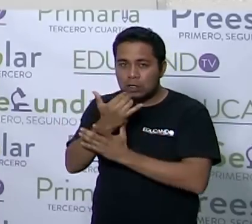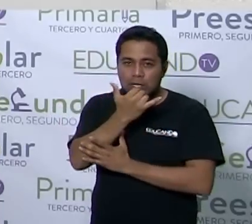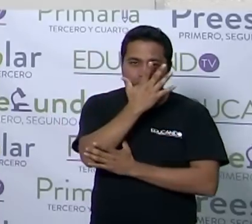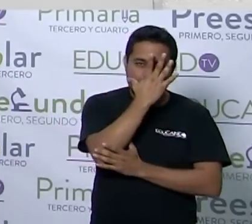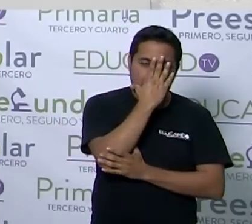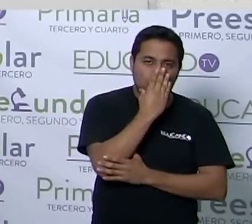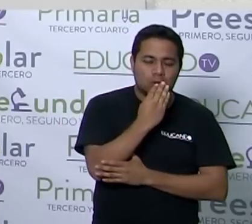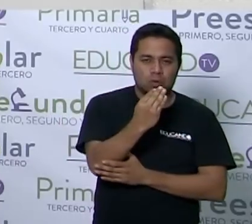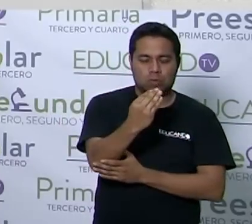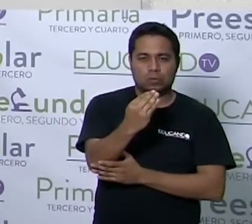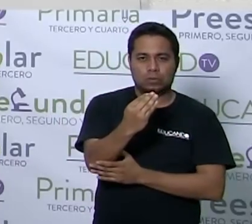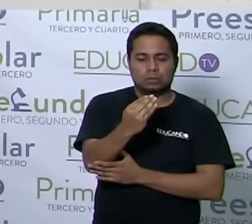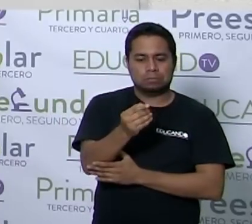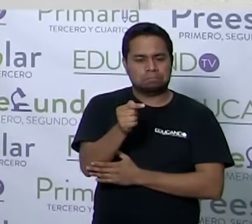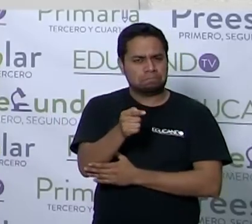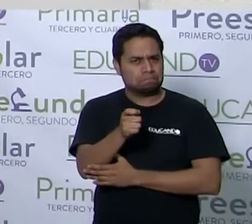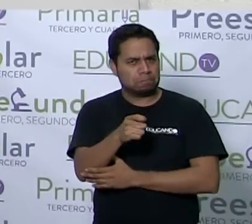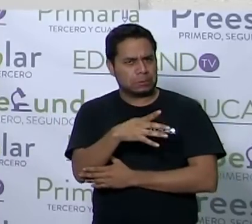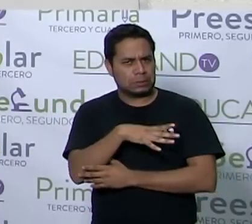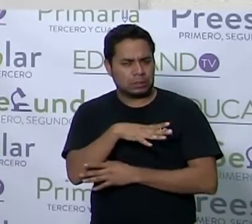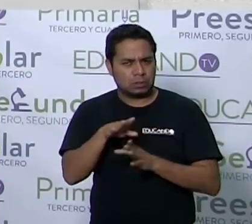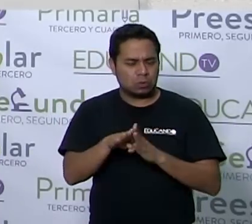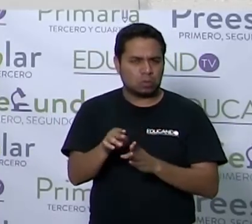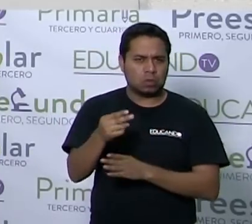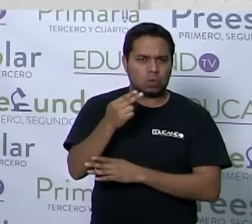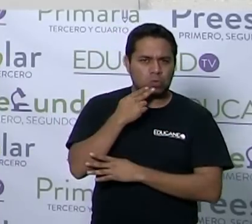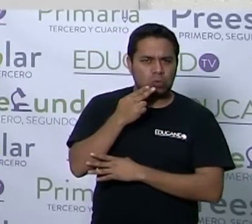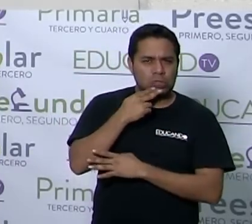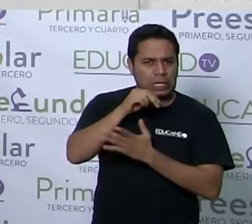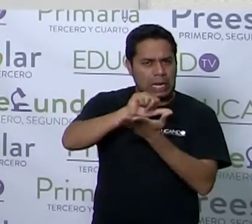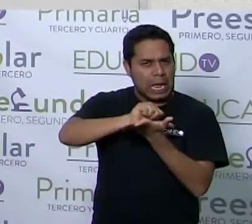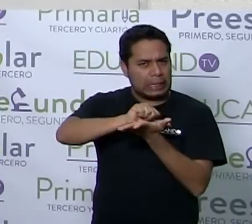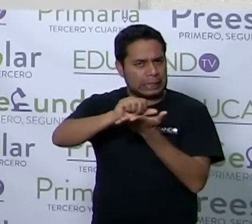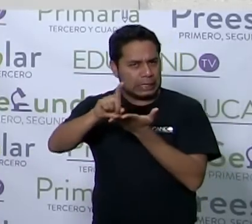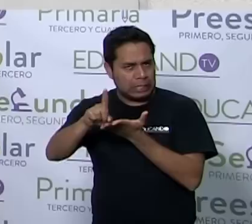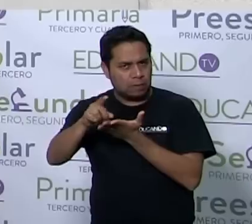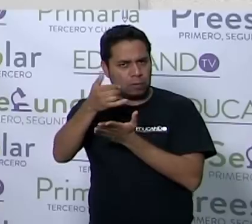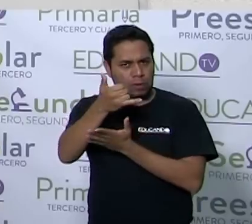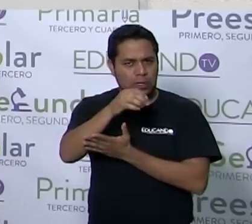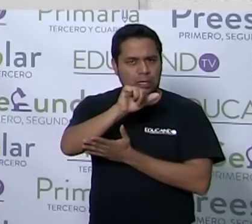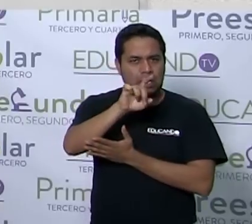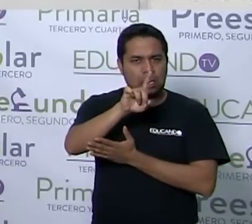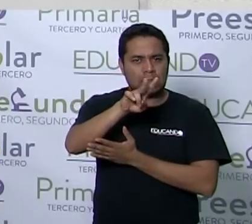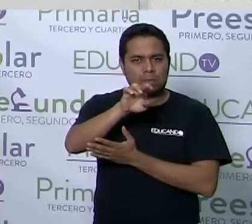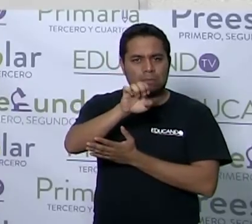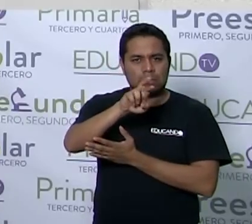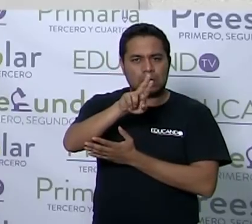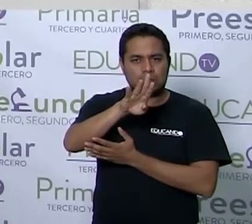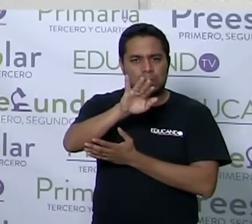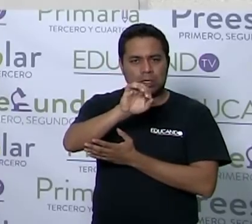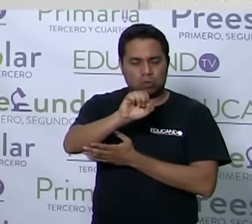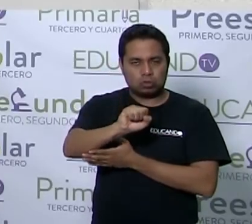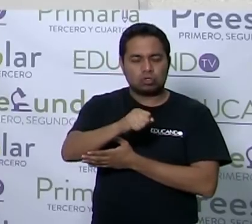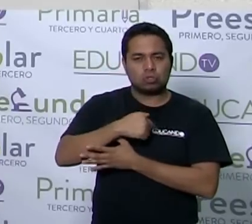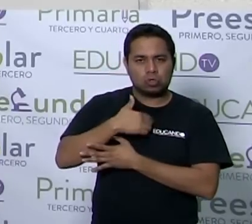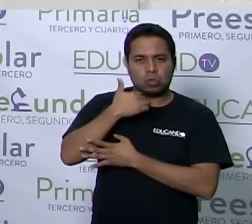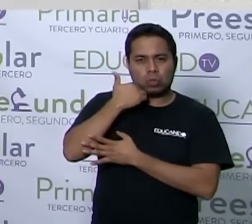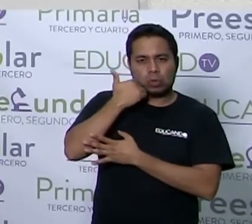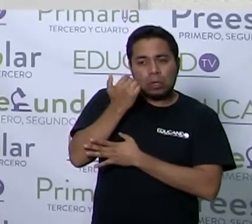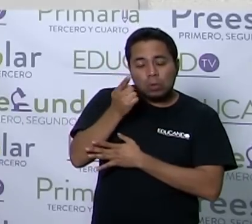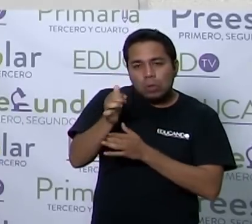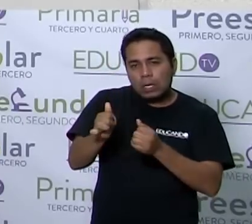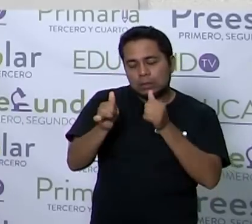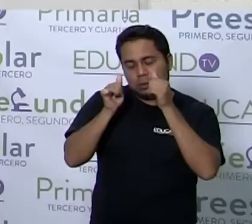dentro de él vamos a encontrar el uso de estos adjetivos y estos adverbios. Así que los invito a que presten